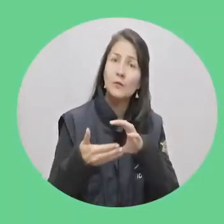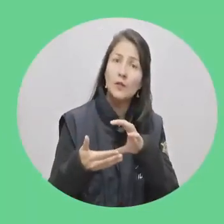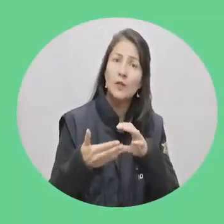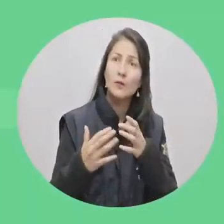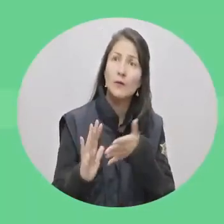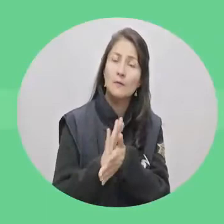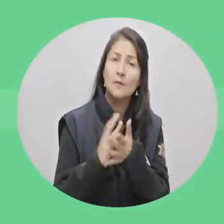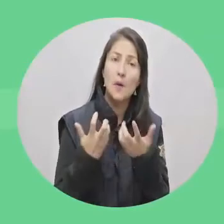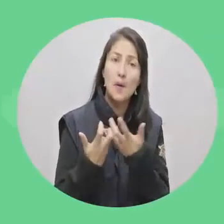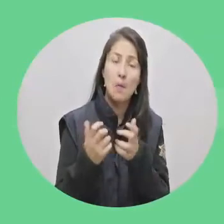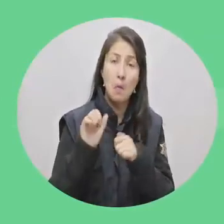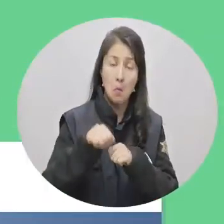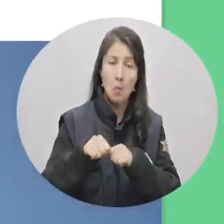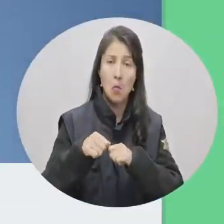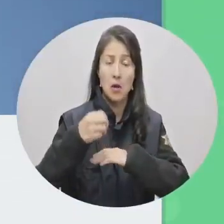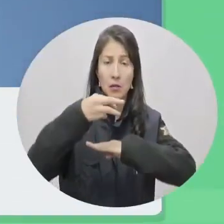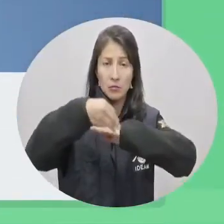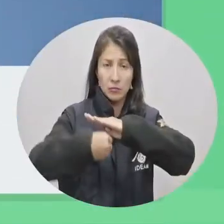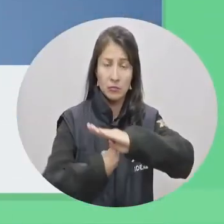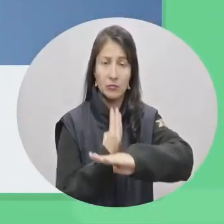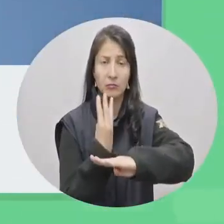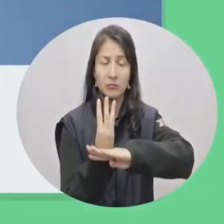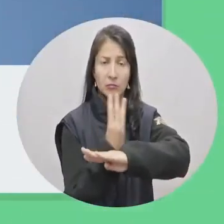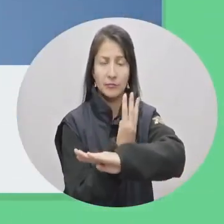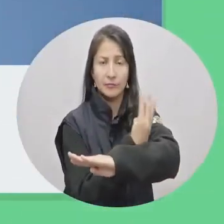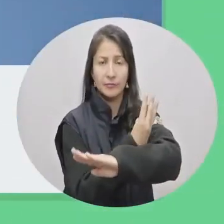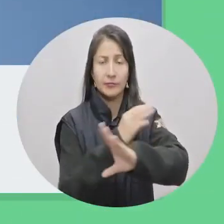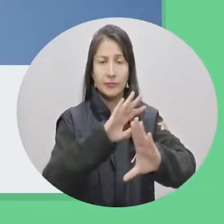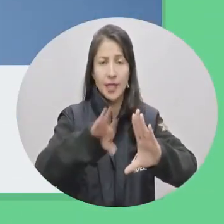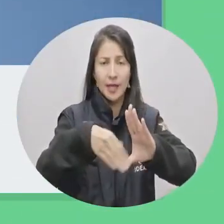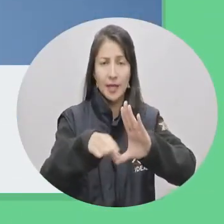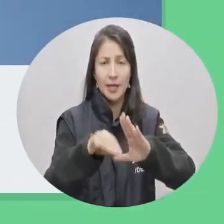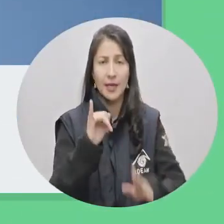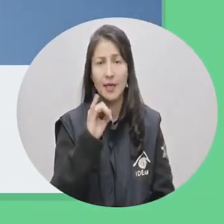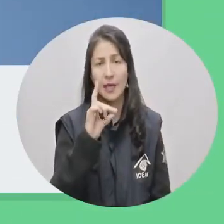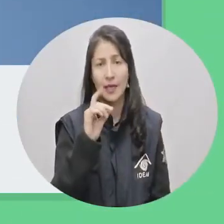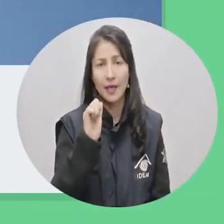Para mayor información sobre el pronóstico del tiempo, visítenos en